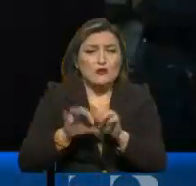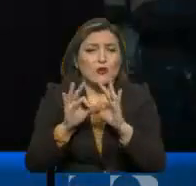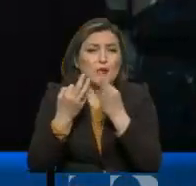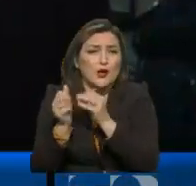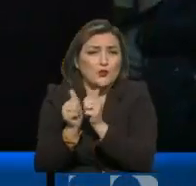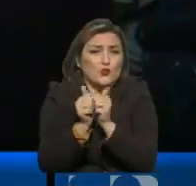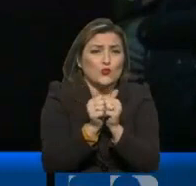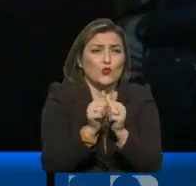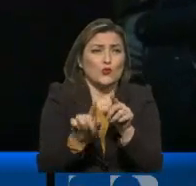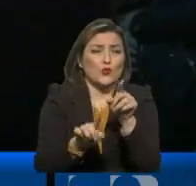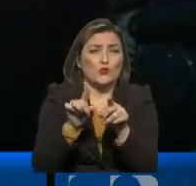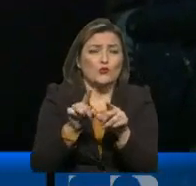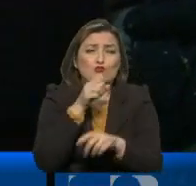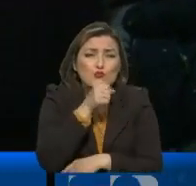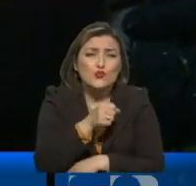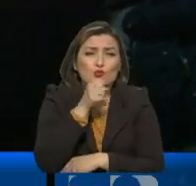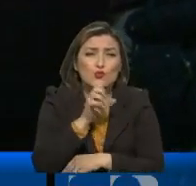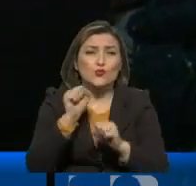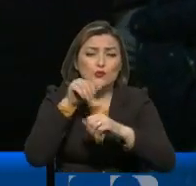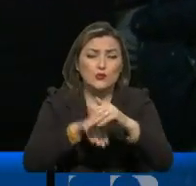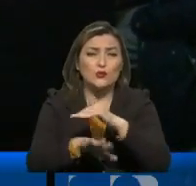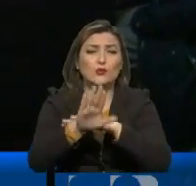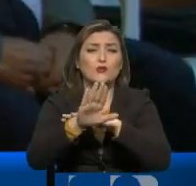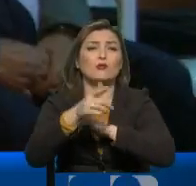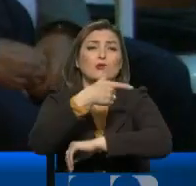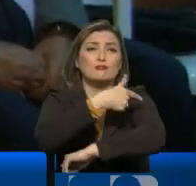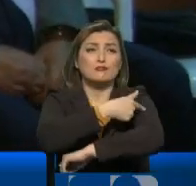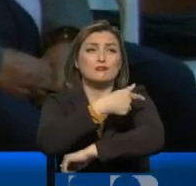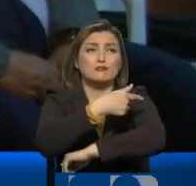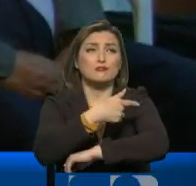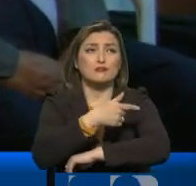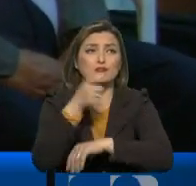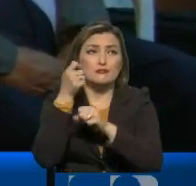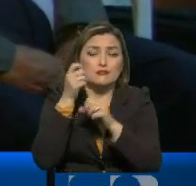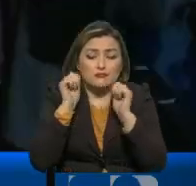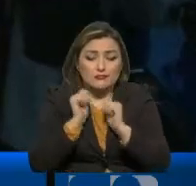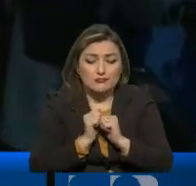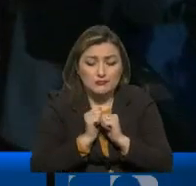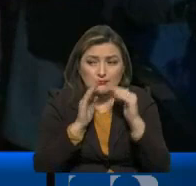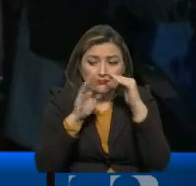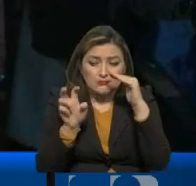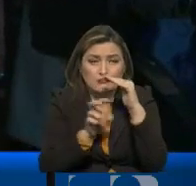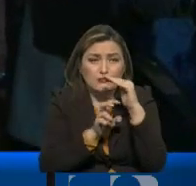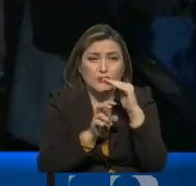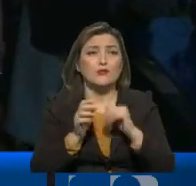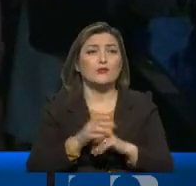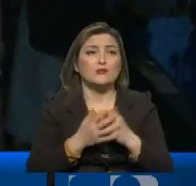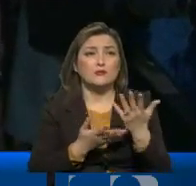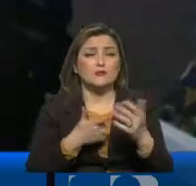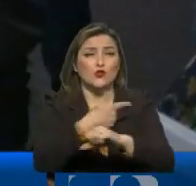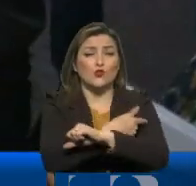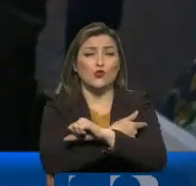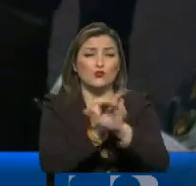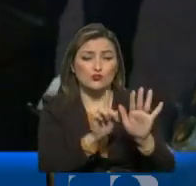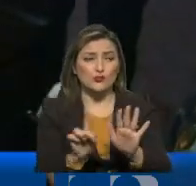acompañaba algunas personas de la tercera edad pudieron ingresar al centro para escampar y continuar a la espera de la vacuna que finalmente después